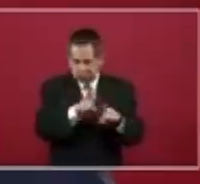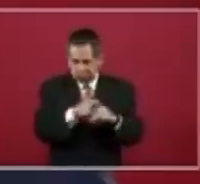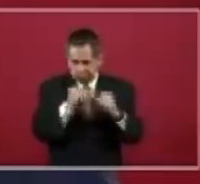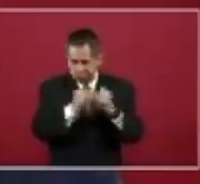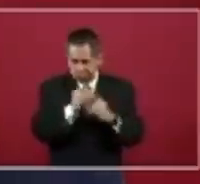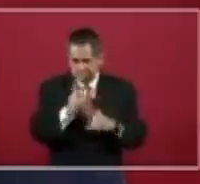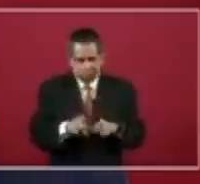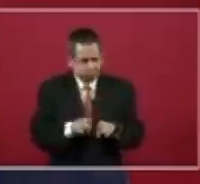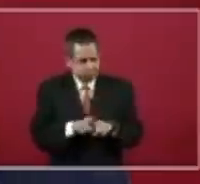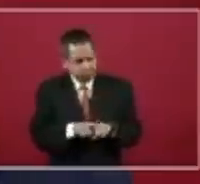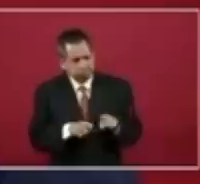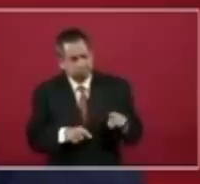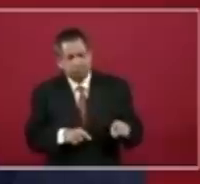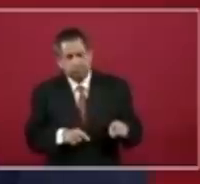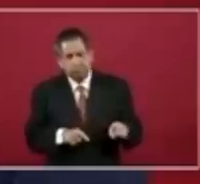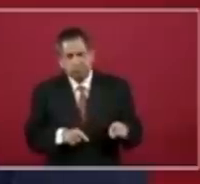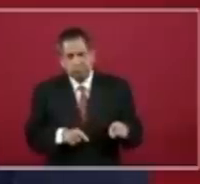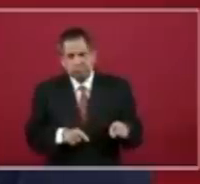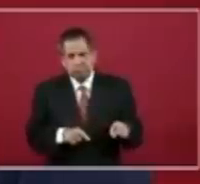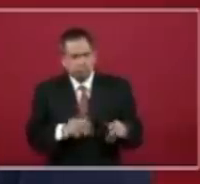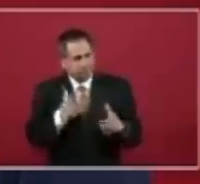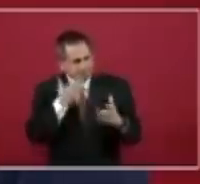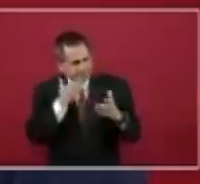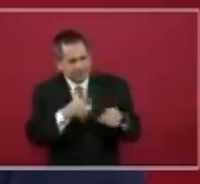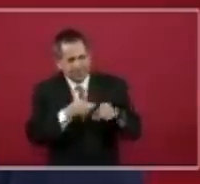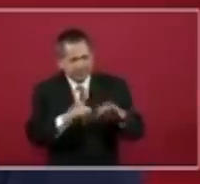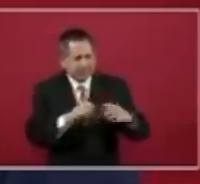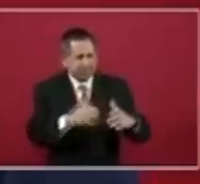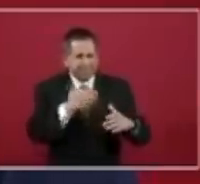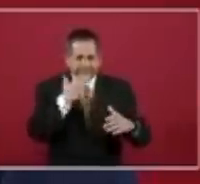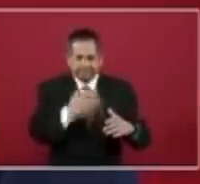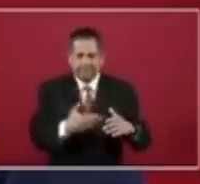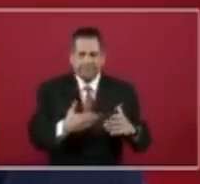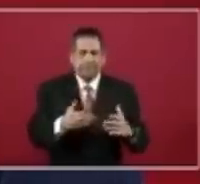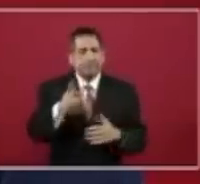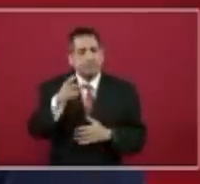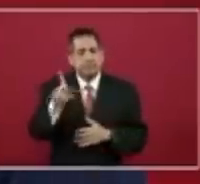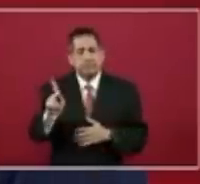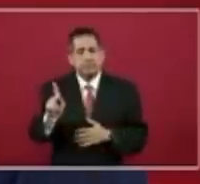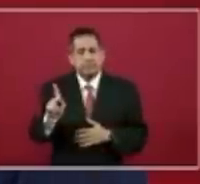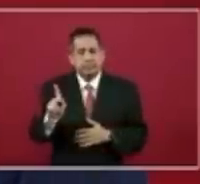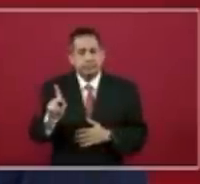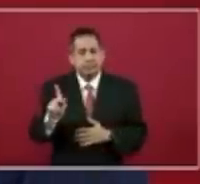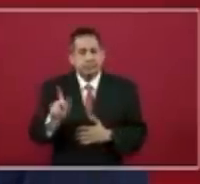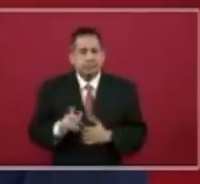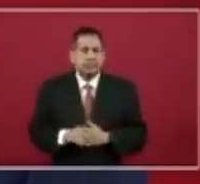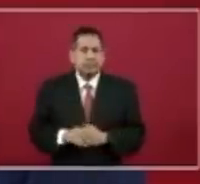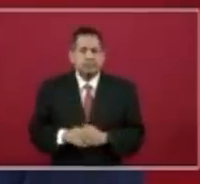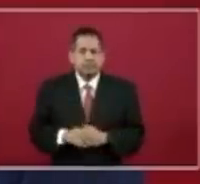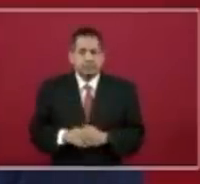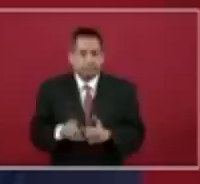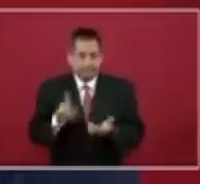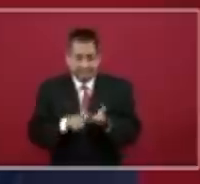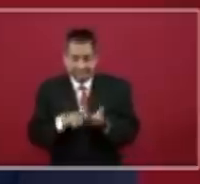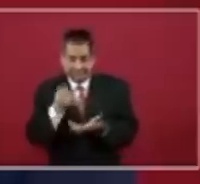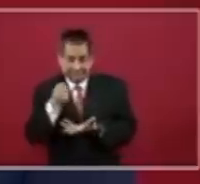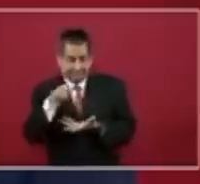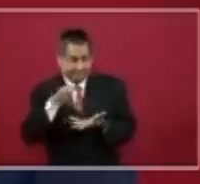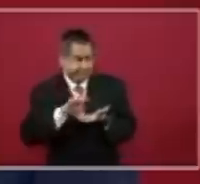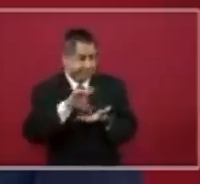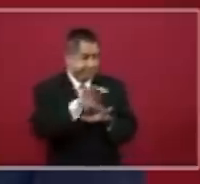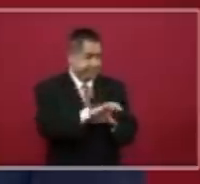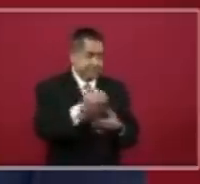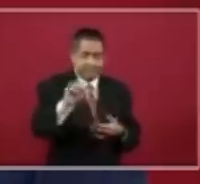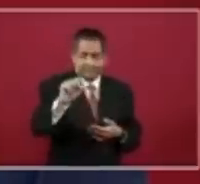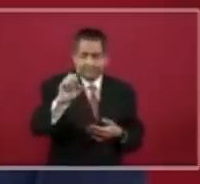que ha sido una muy buena labor, pero los recursos para los